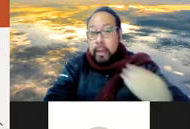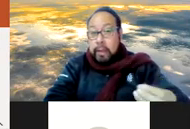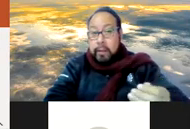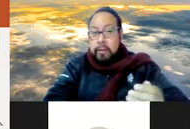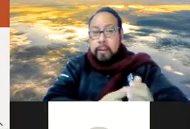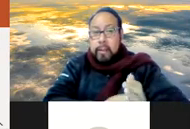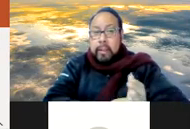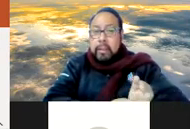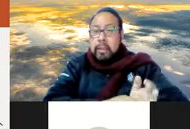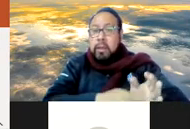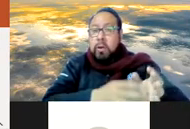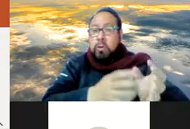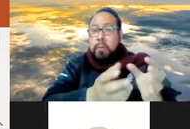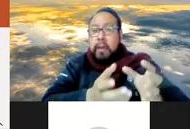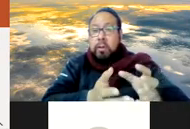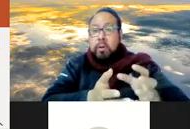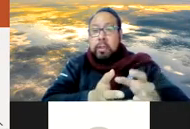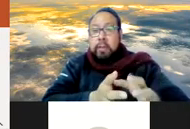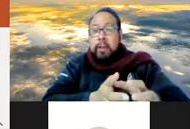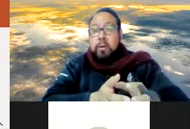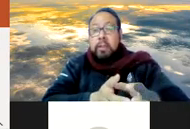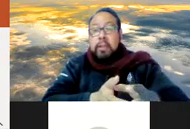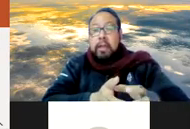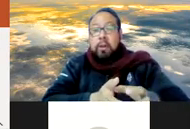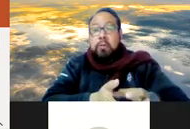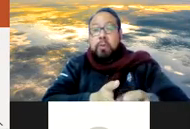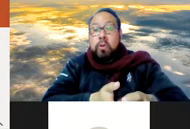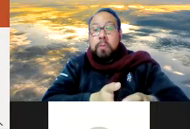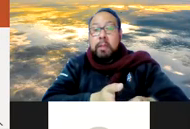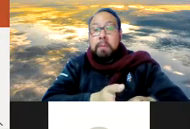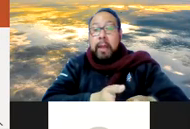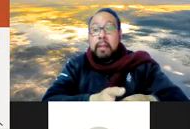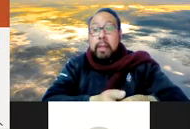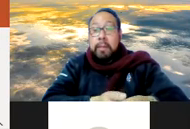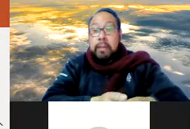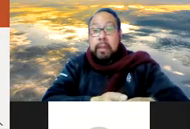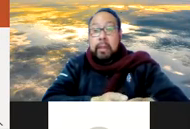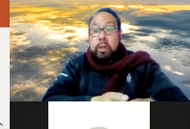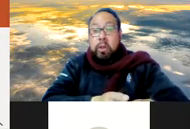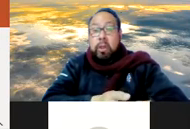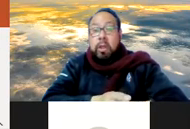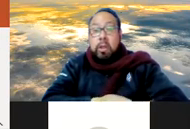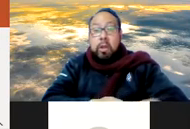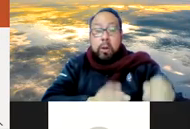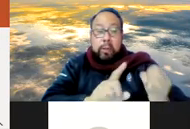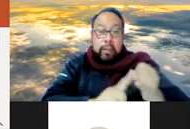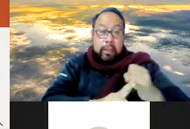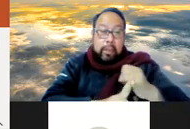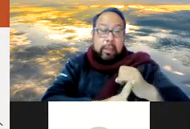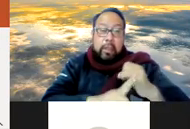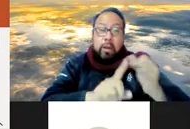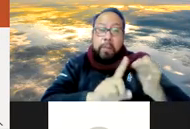200 palabras. Y en ese corto espacio se debe condensar los puntos principales de la investigación, como